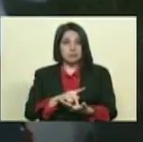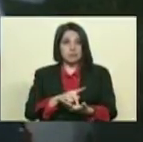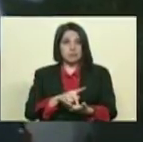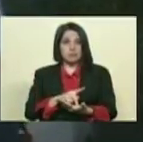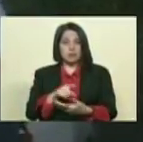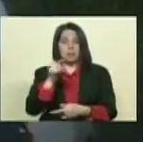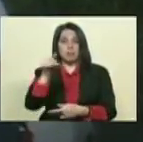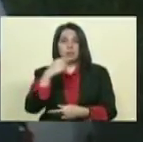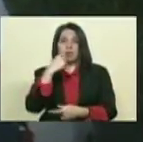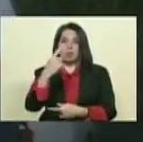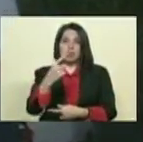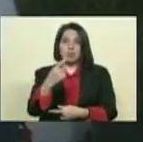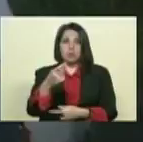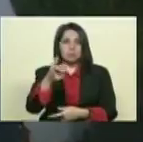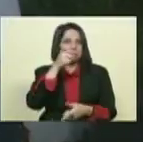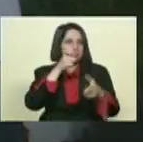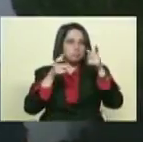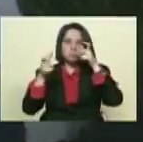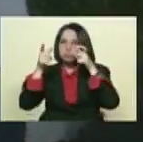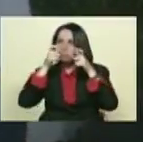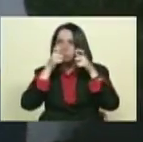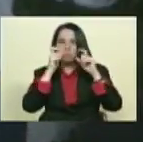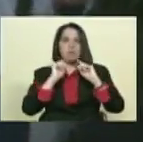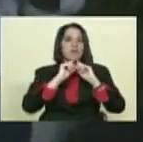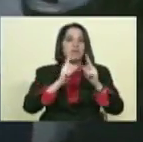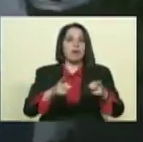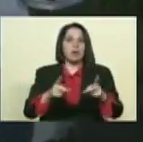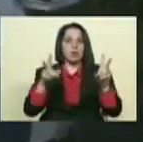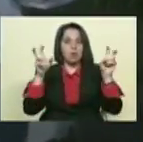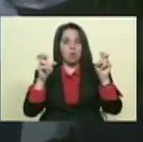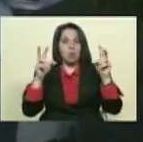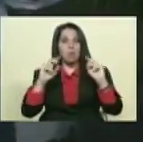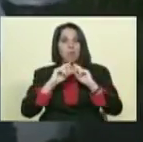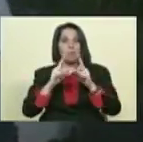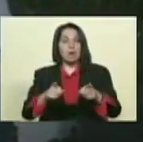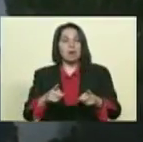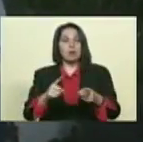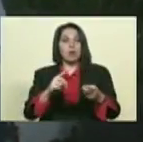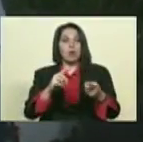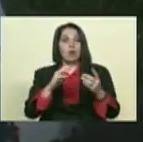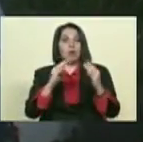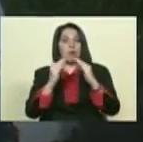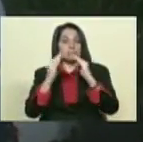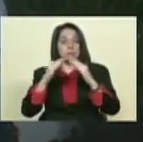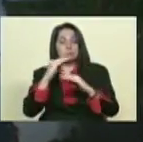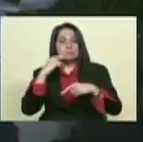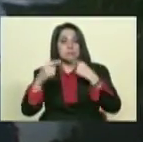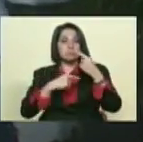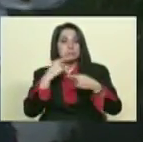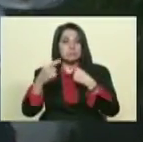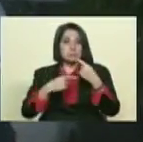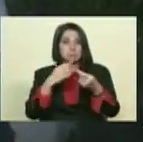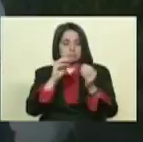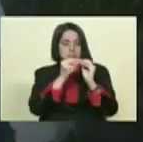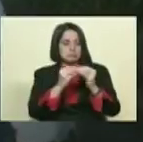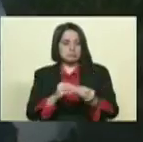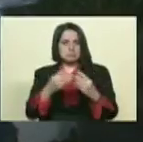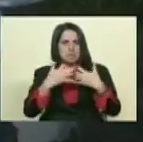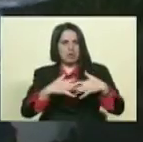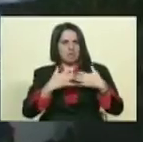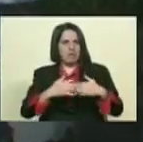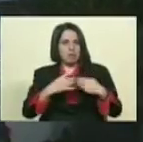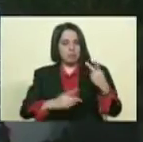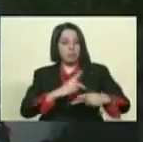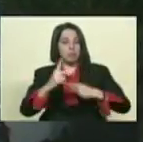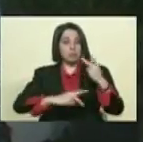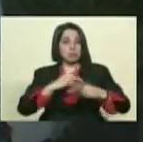usted nos los instruyó, supervisando los corredores Barrio Nuevo, Barrio Tricolor en los Valles del Tuy, supervisando fábricas que están